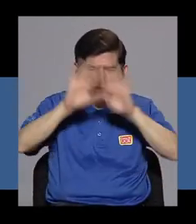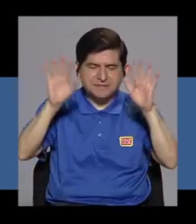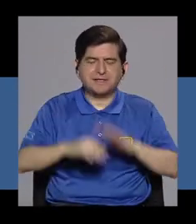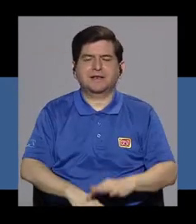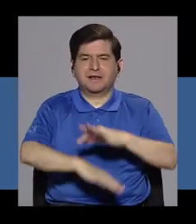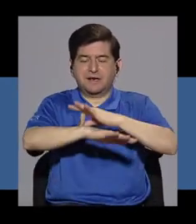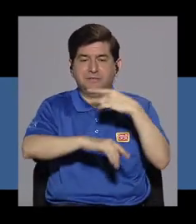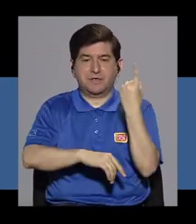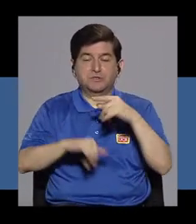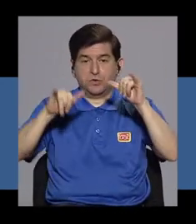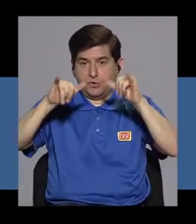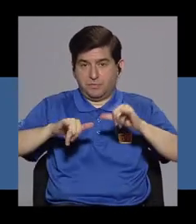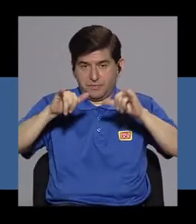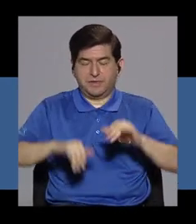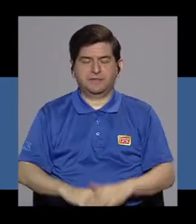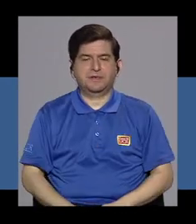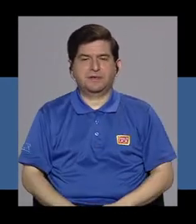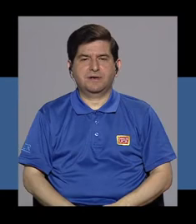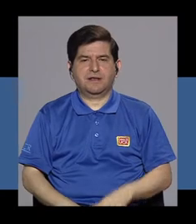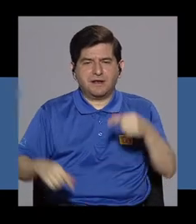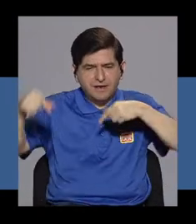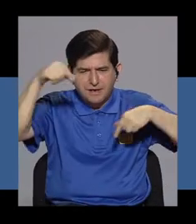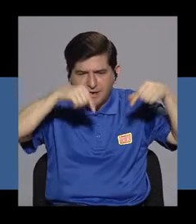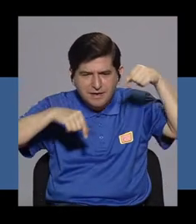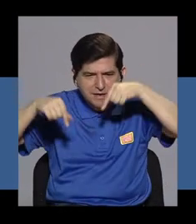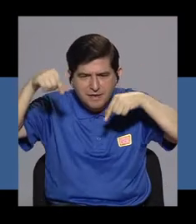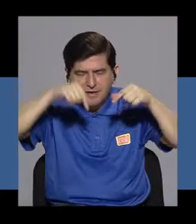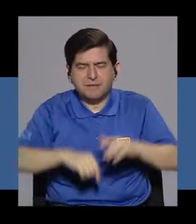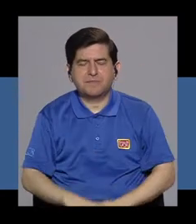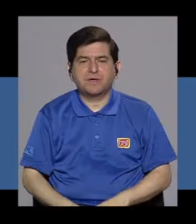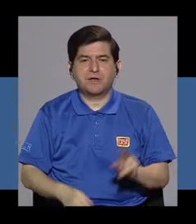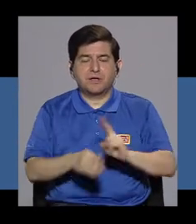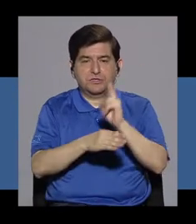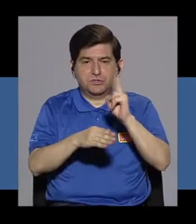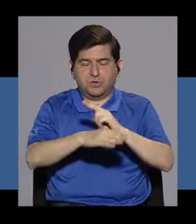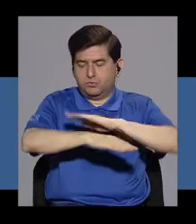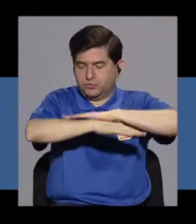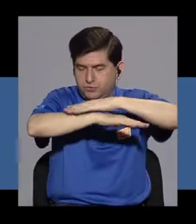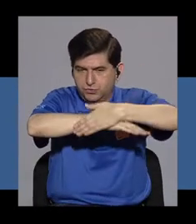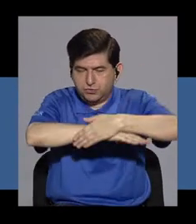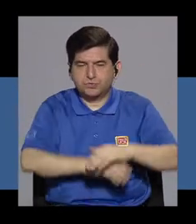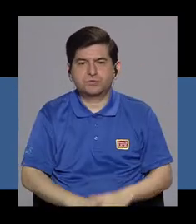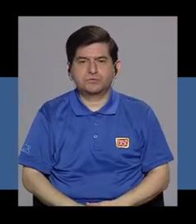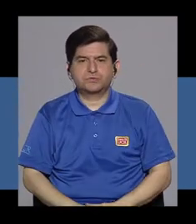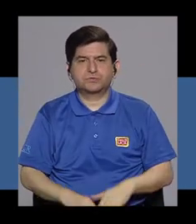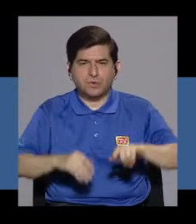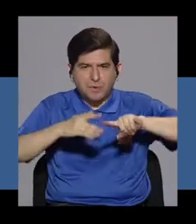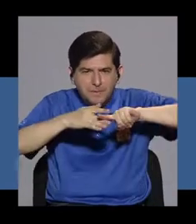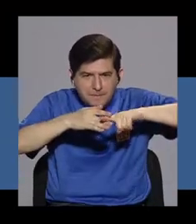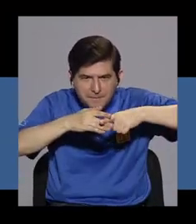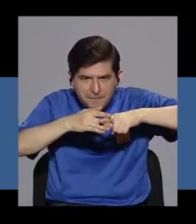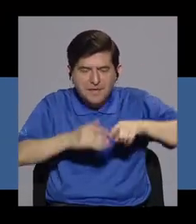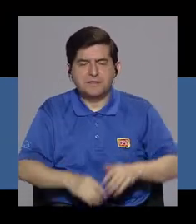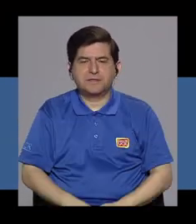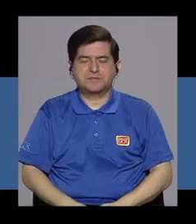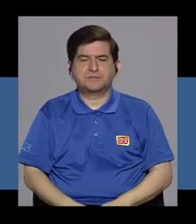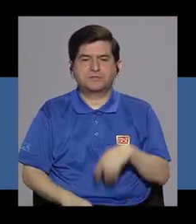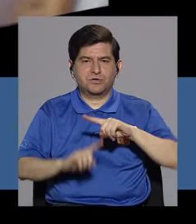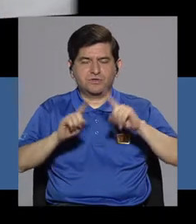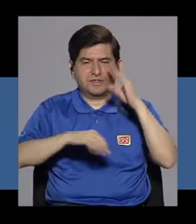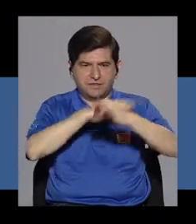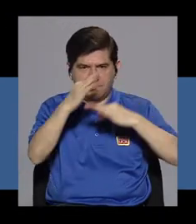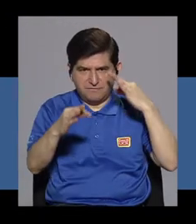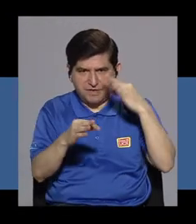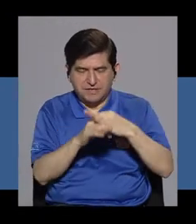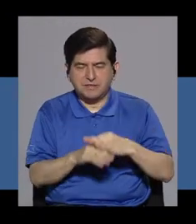aquellos que lo usen como conservante. Plaguicidas, biocidas y antisépticos de uso tópico. aparatos de medición